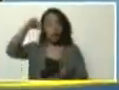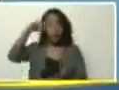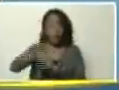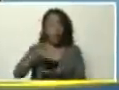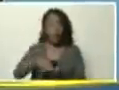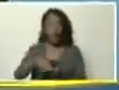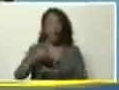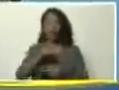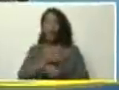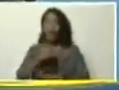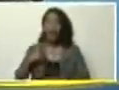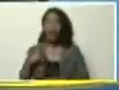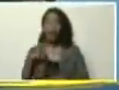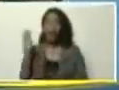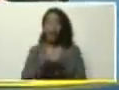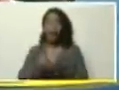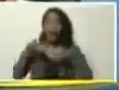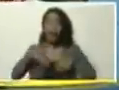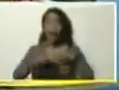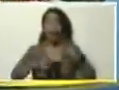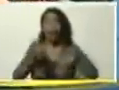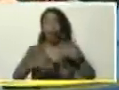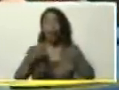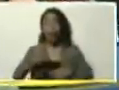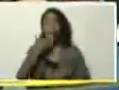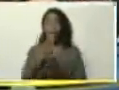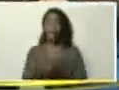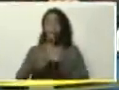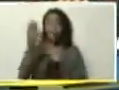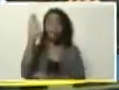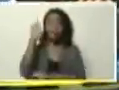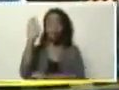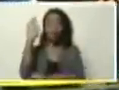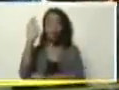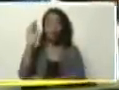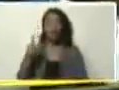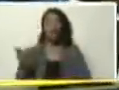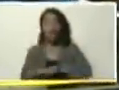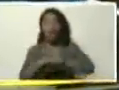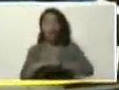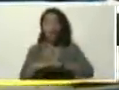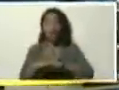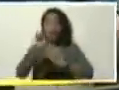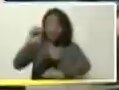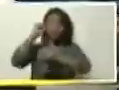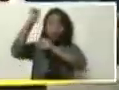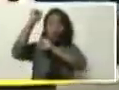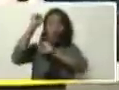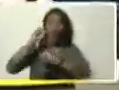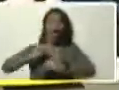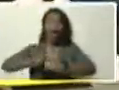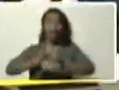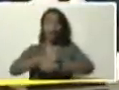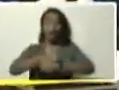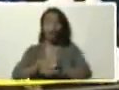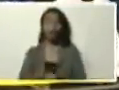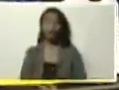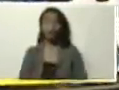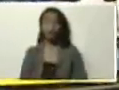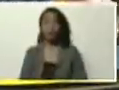dejar instalado este acto de proclamación, de juramentación del gobernador invicto, Héctor